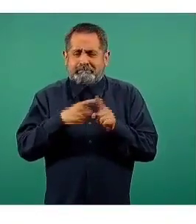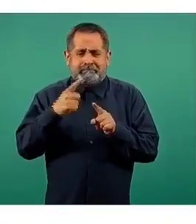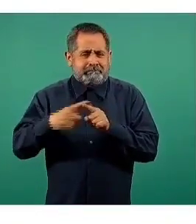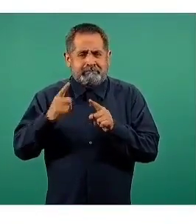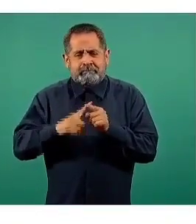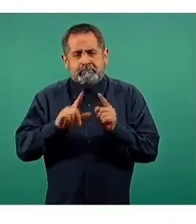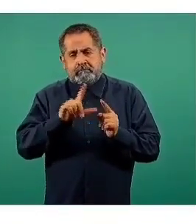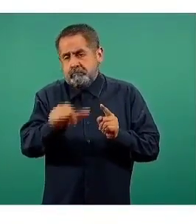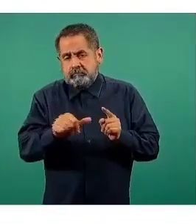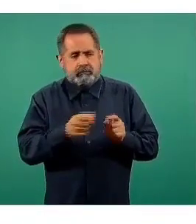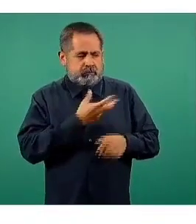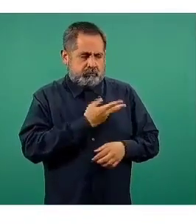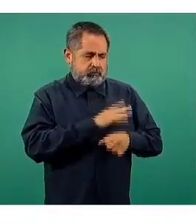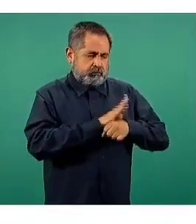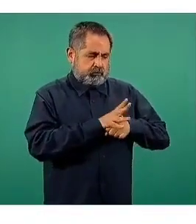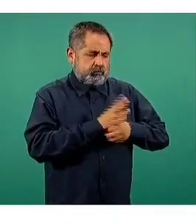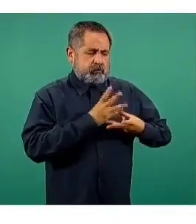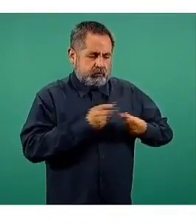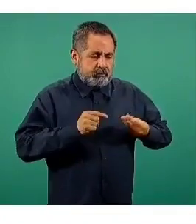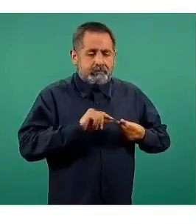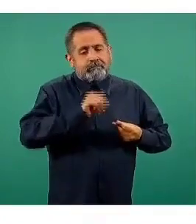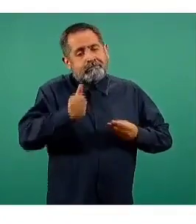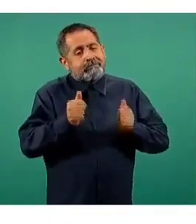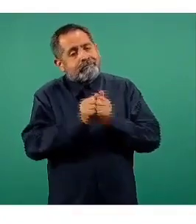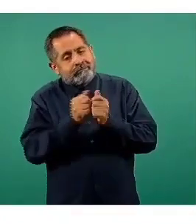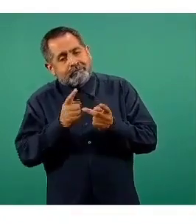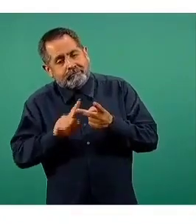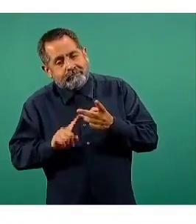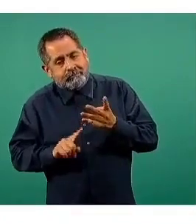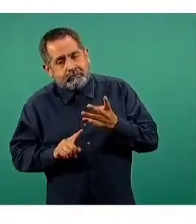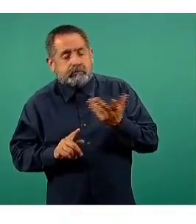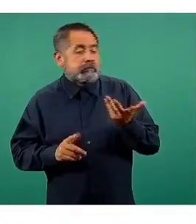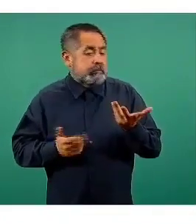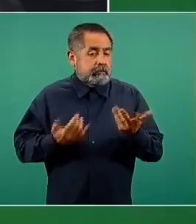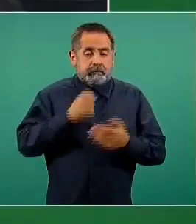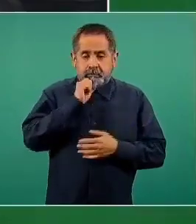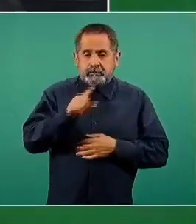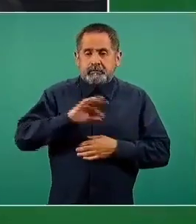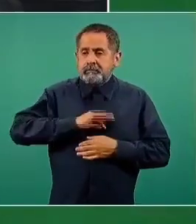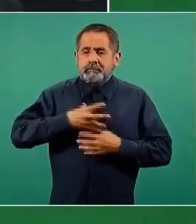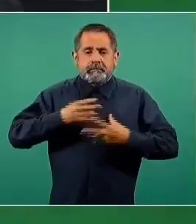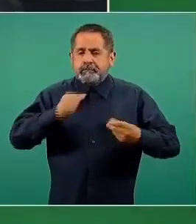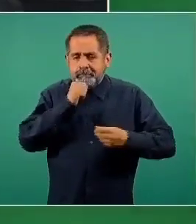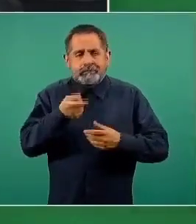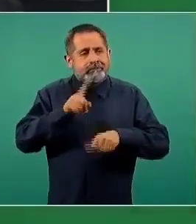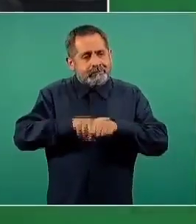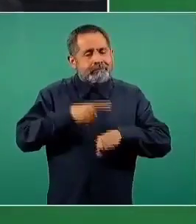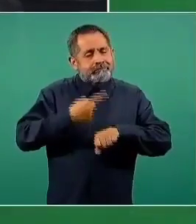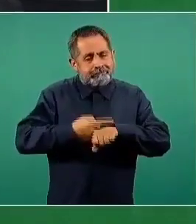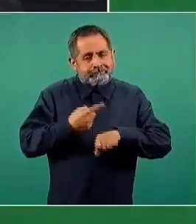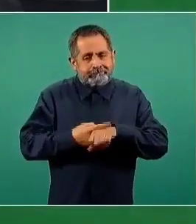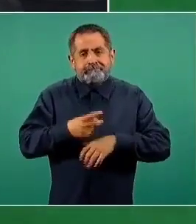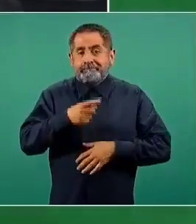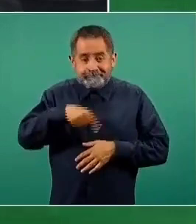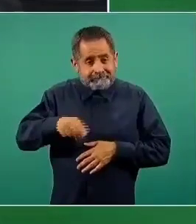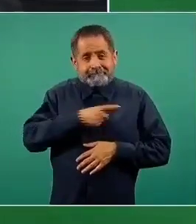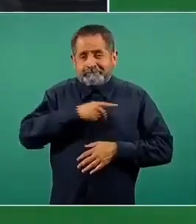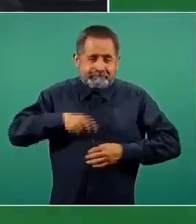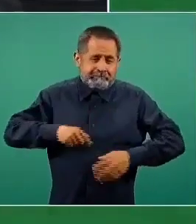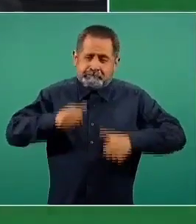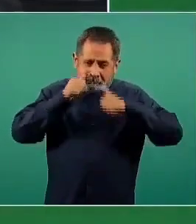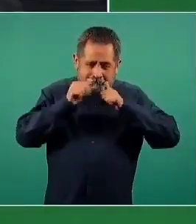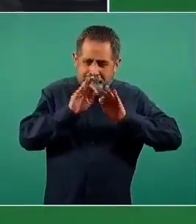etcétera. Y al igual que muchas enfermedades crónicas no transmisibles, ellos requieren de una